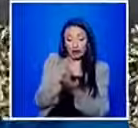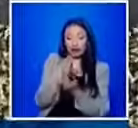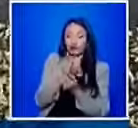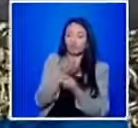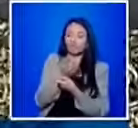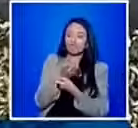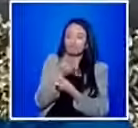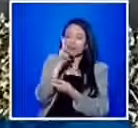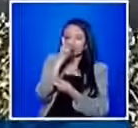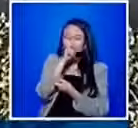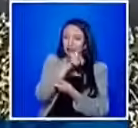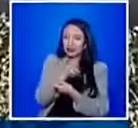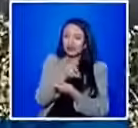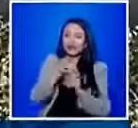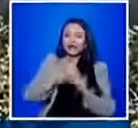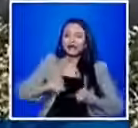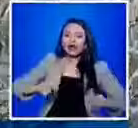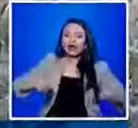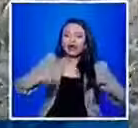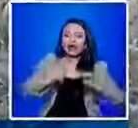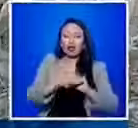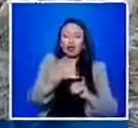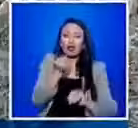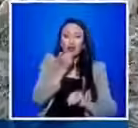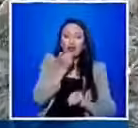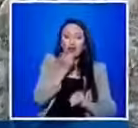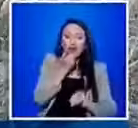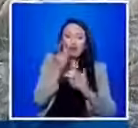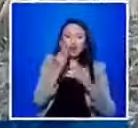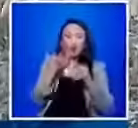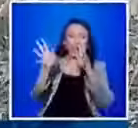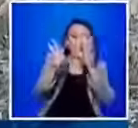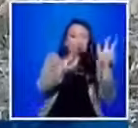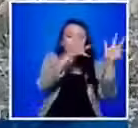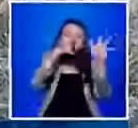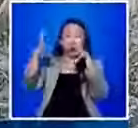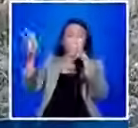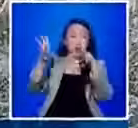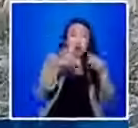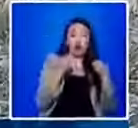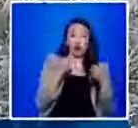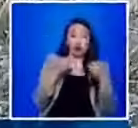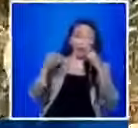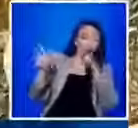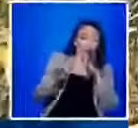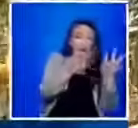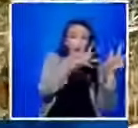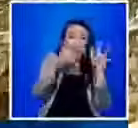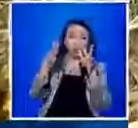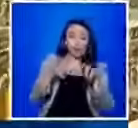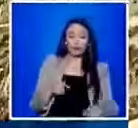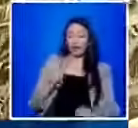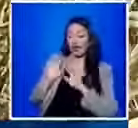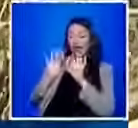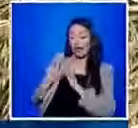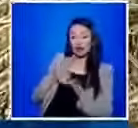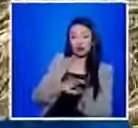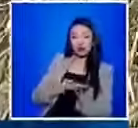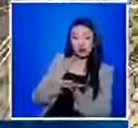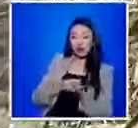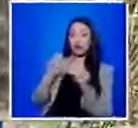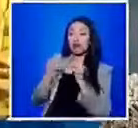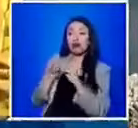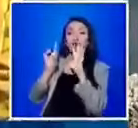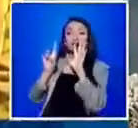es complicado por el terreno rocoso y los fuertes vientos que alcanzan los 70 kilómetros por hora. Un equipo de 10 bomberos junto a